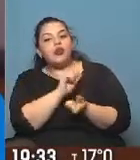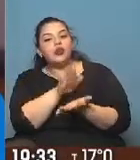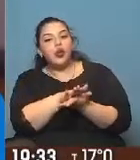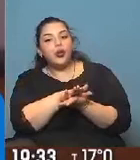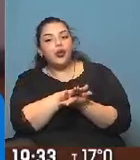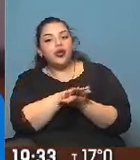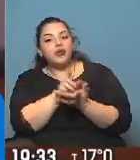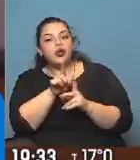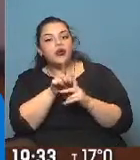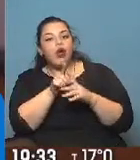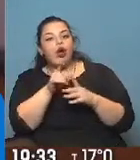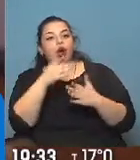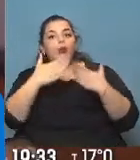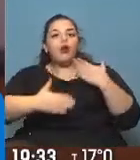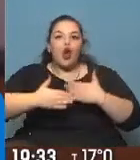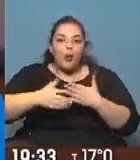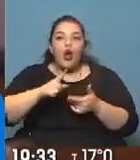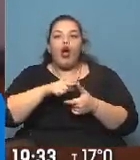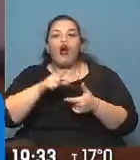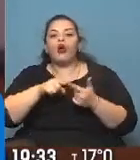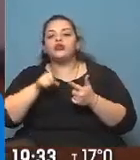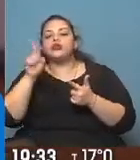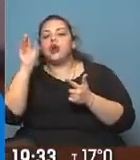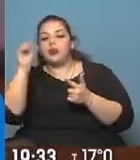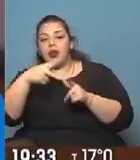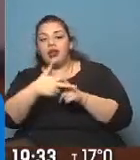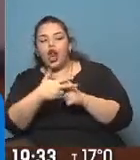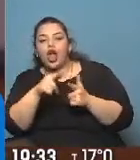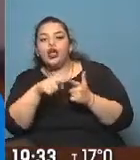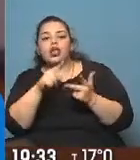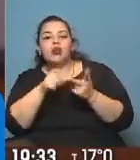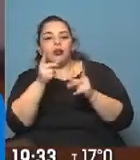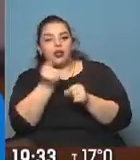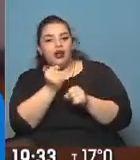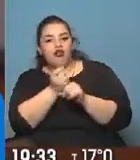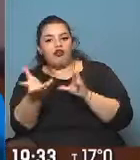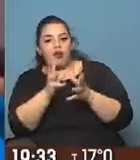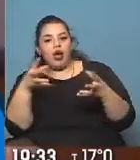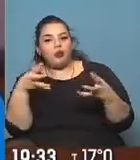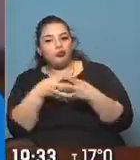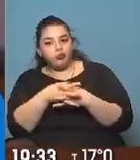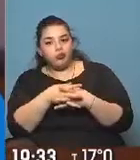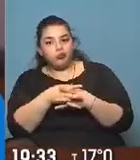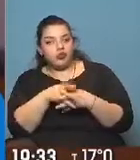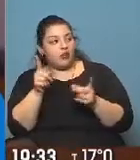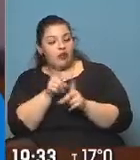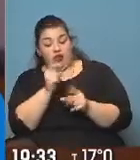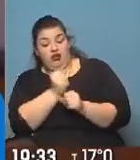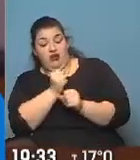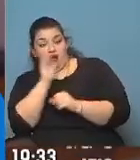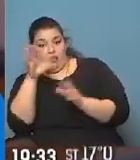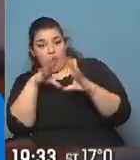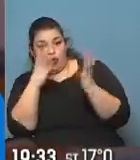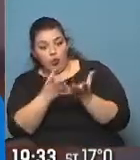robótica con programación donde se va a trabajar en forma colaborativa interdisciplinar cómo se trabaja en el mundo donde le vamos a dar a